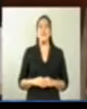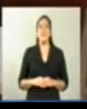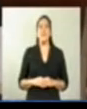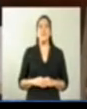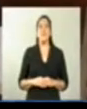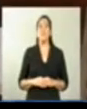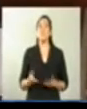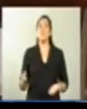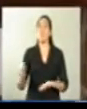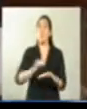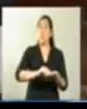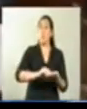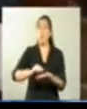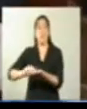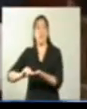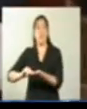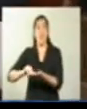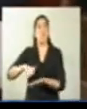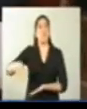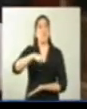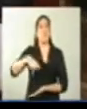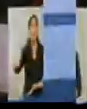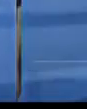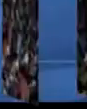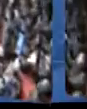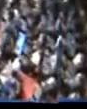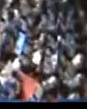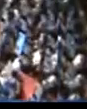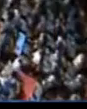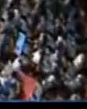Diputados y senadores hacen lo mismo.